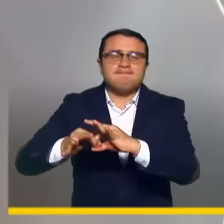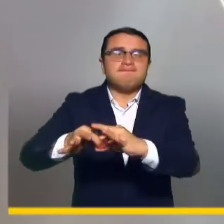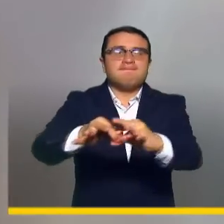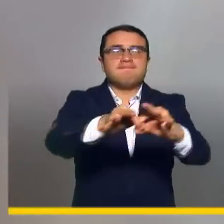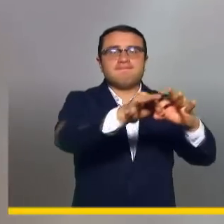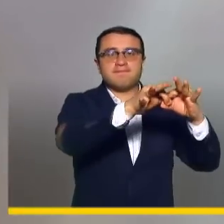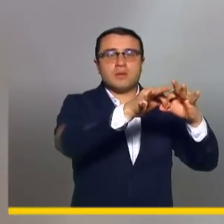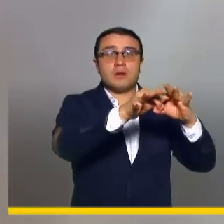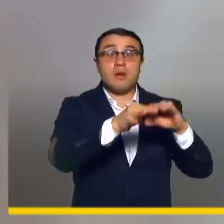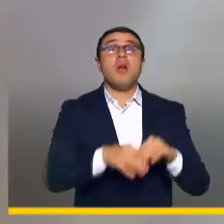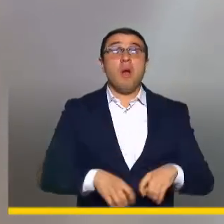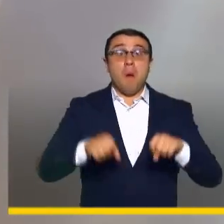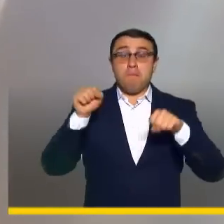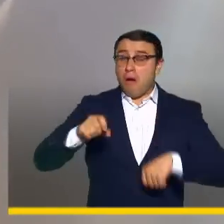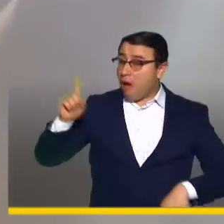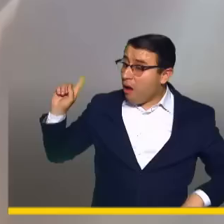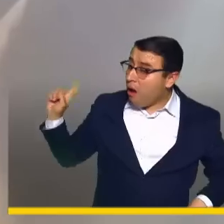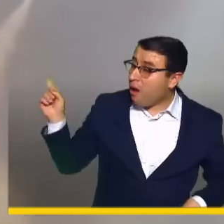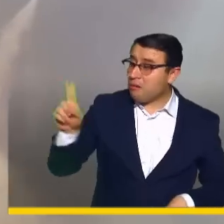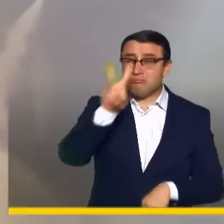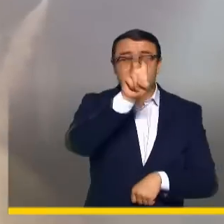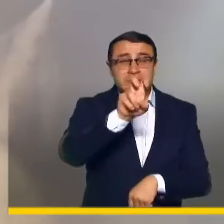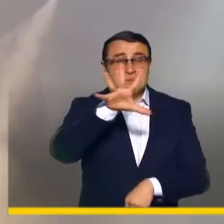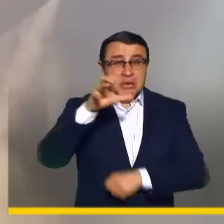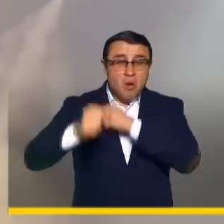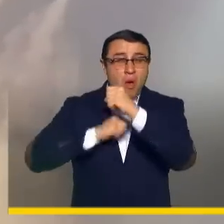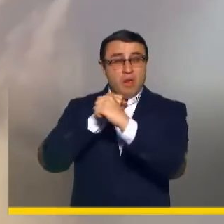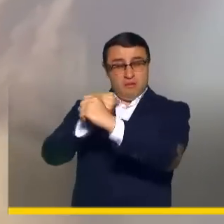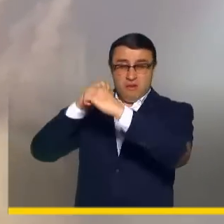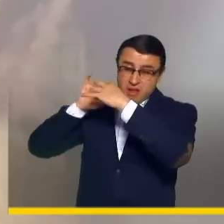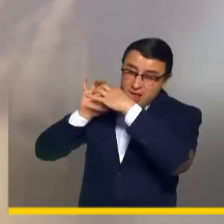vivir 75 años en guerra,